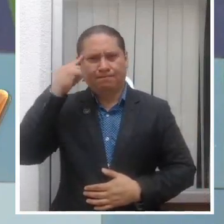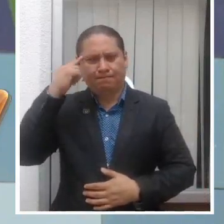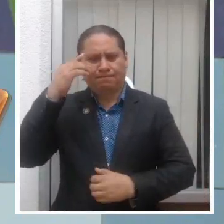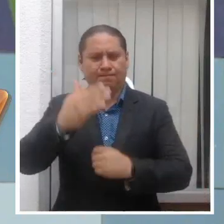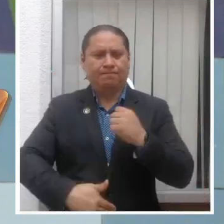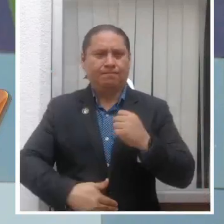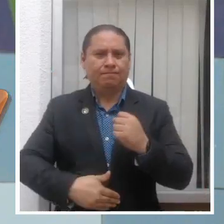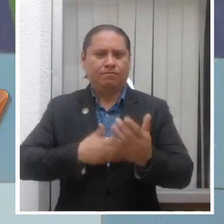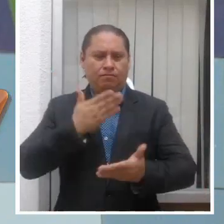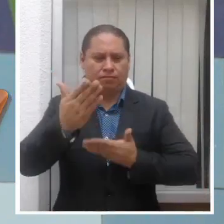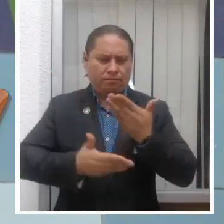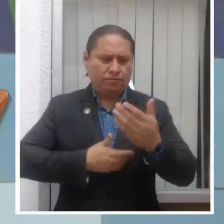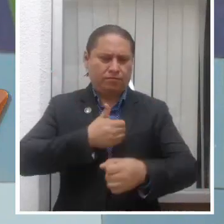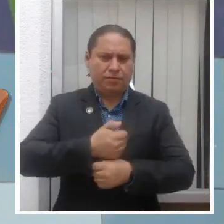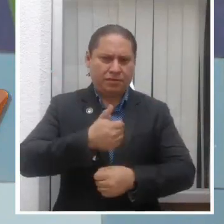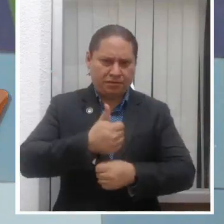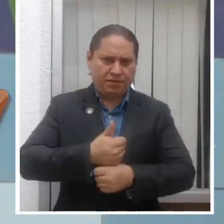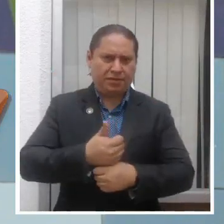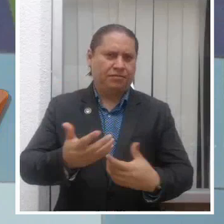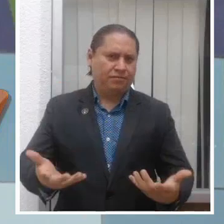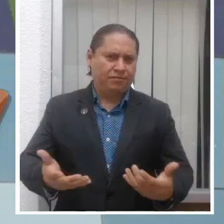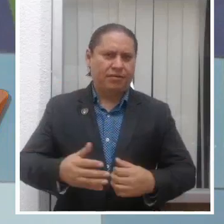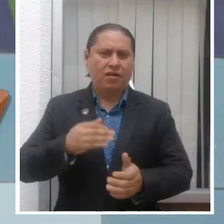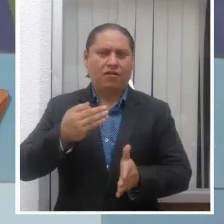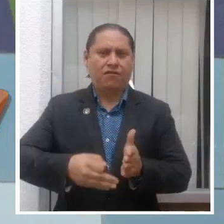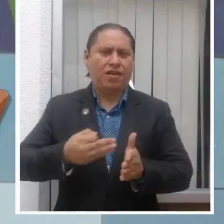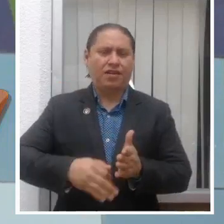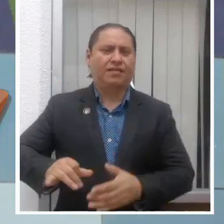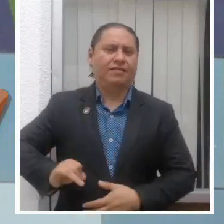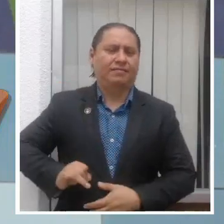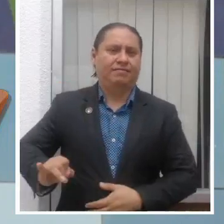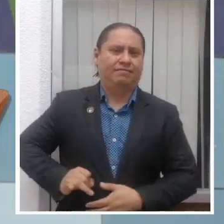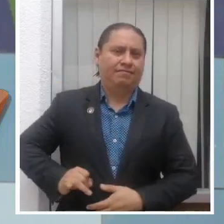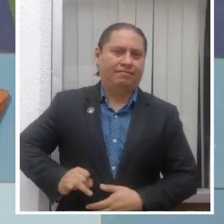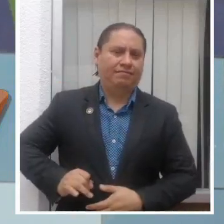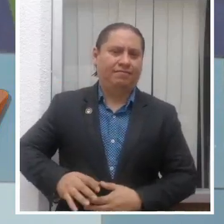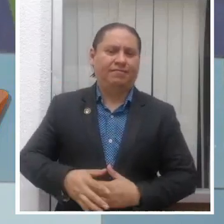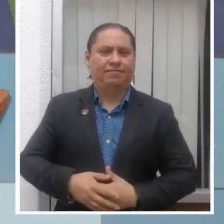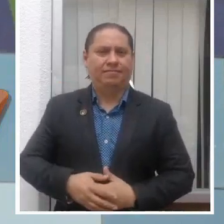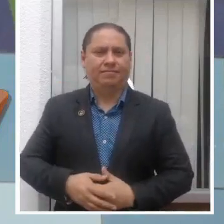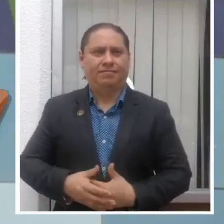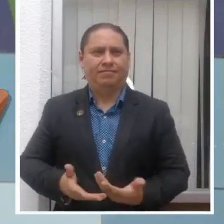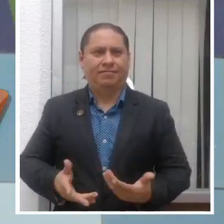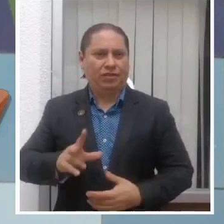estudios primarios por falta de interés,